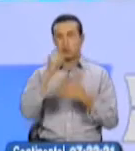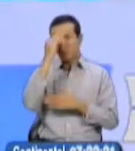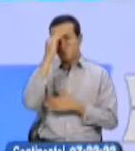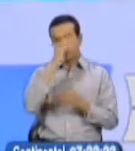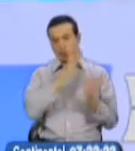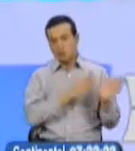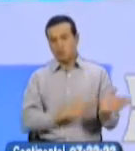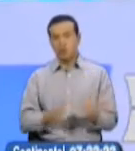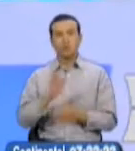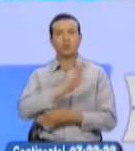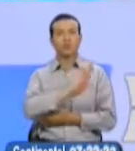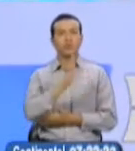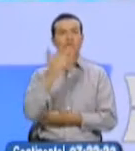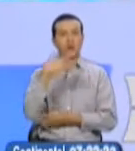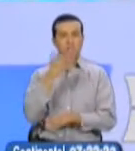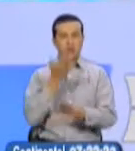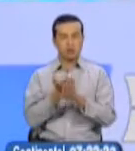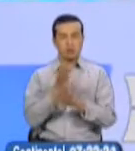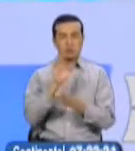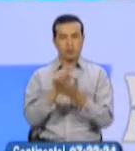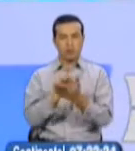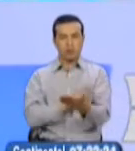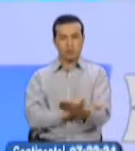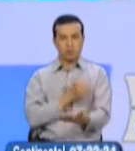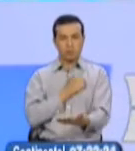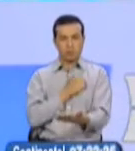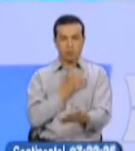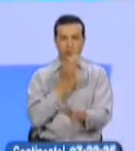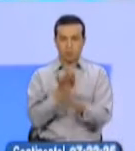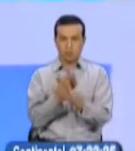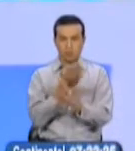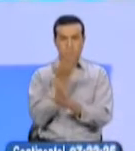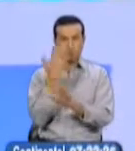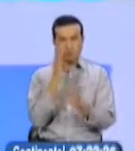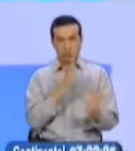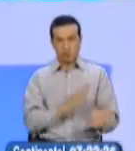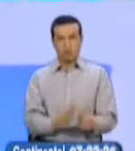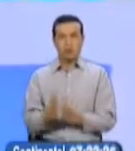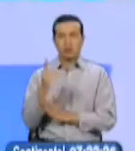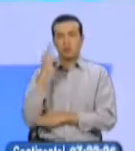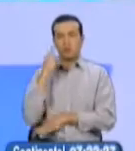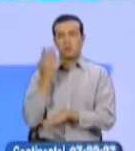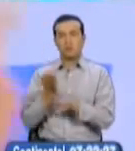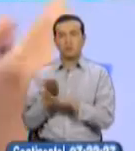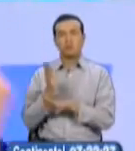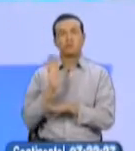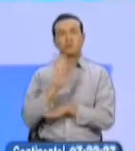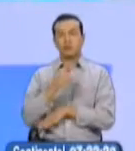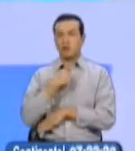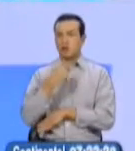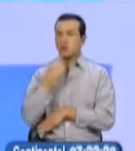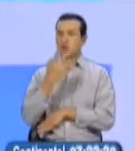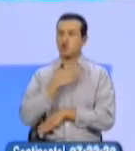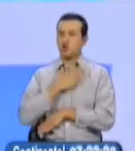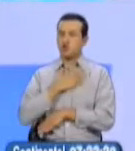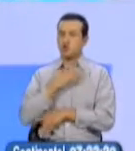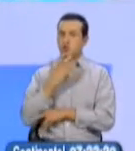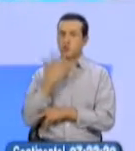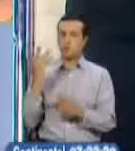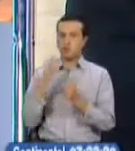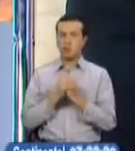ellos ya vayan presentando sus proyectos para que pueda definitivamente presentar y diga yo accedo al crédito